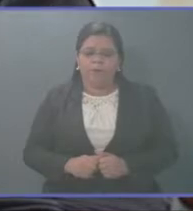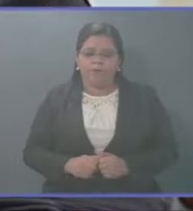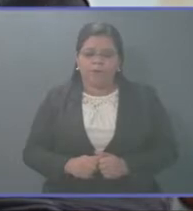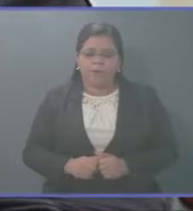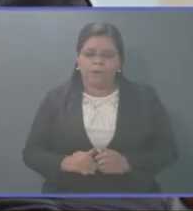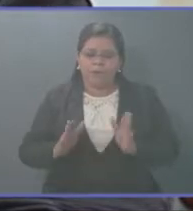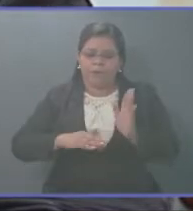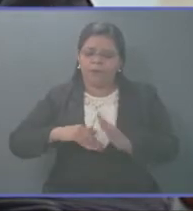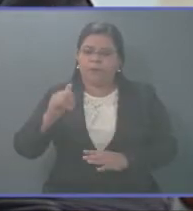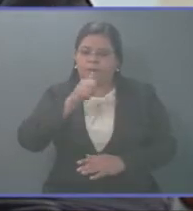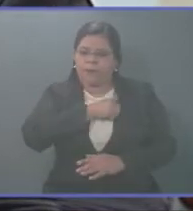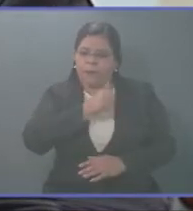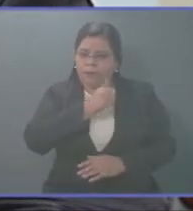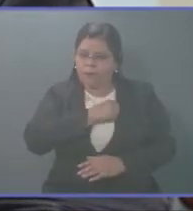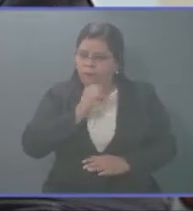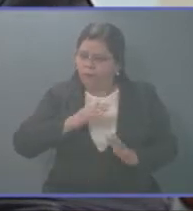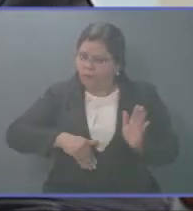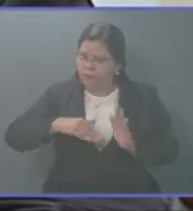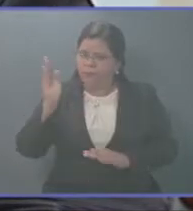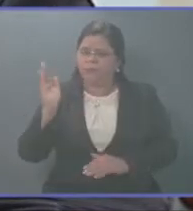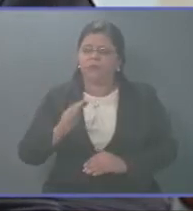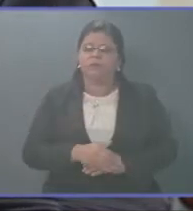más responsable, señor presidente de ANDA.